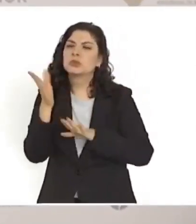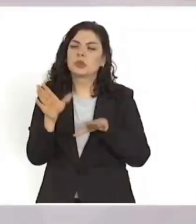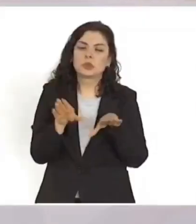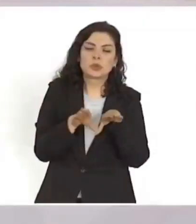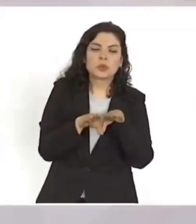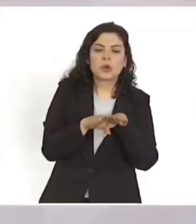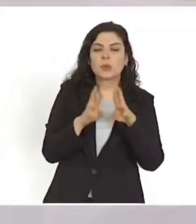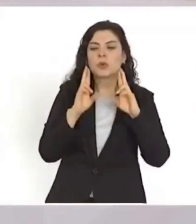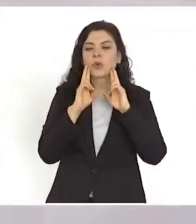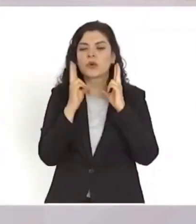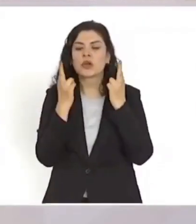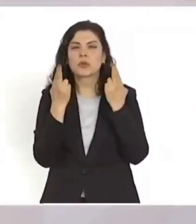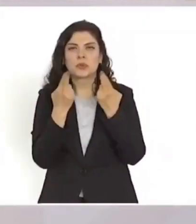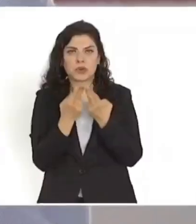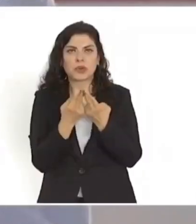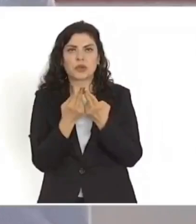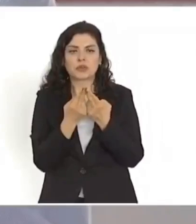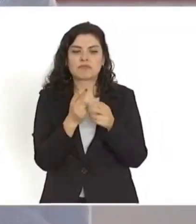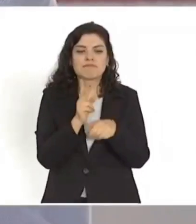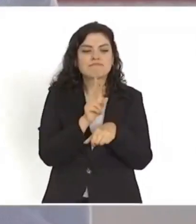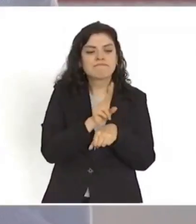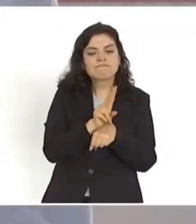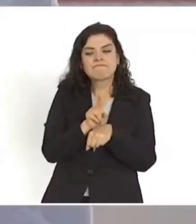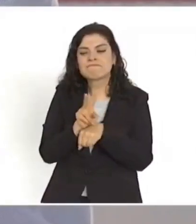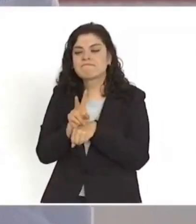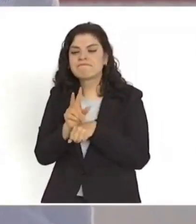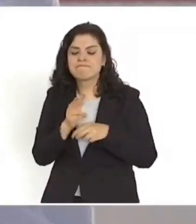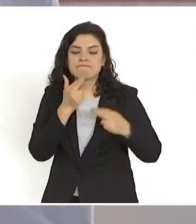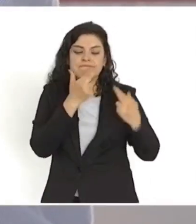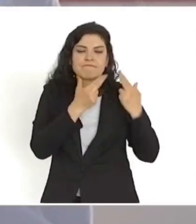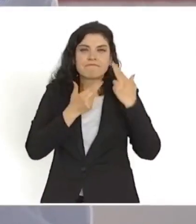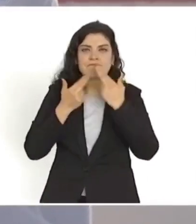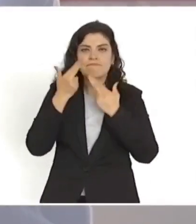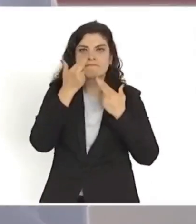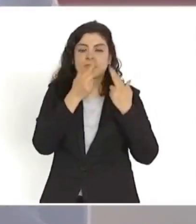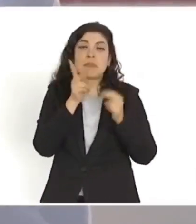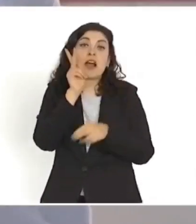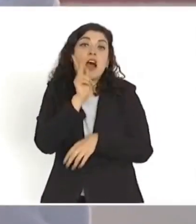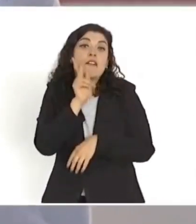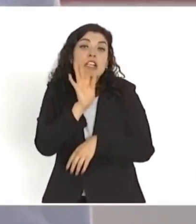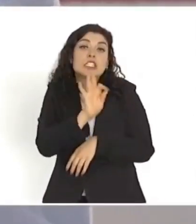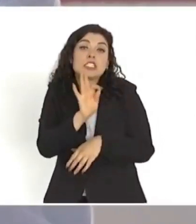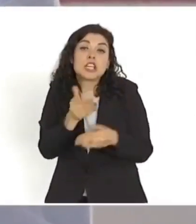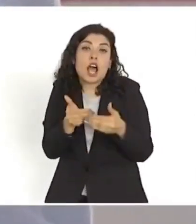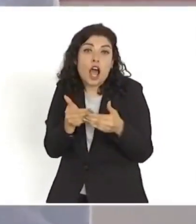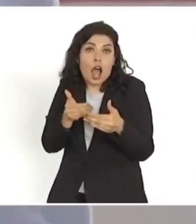de supervisión para ver si podemos inaugurar antes